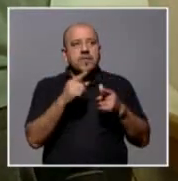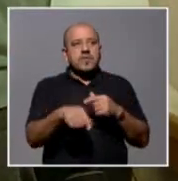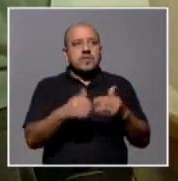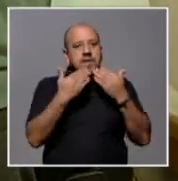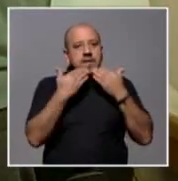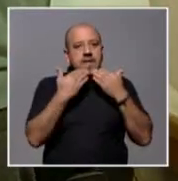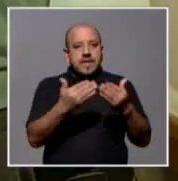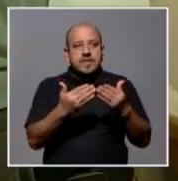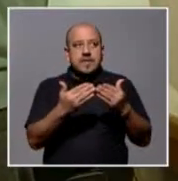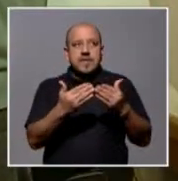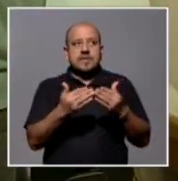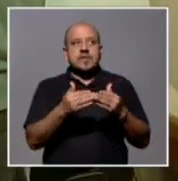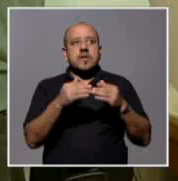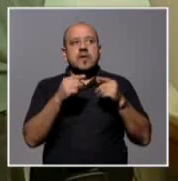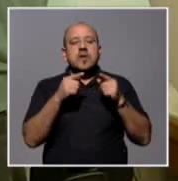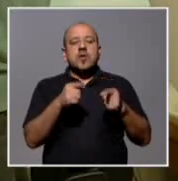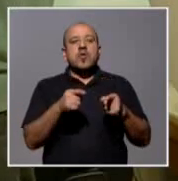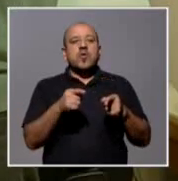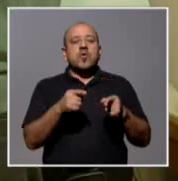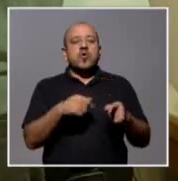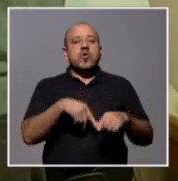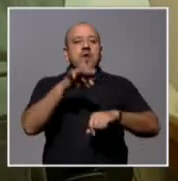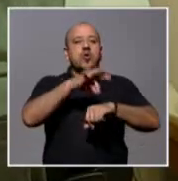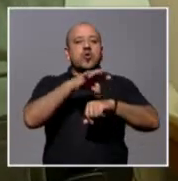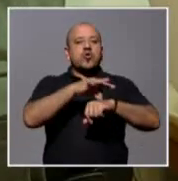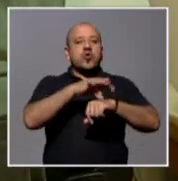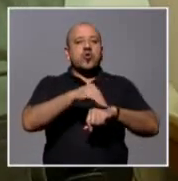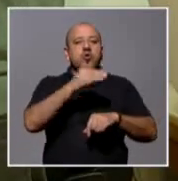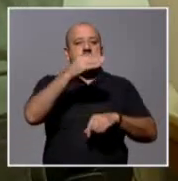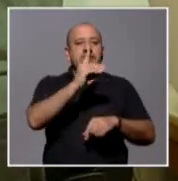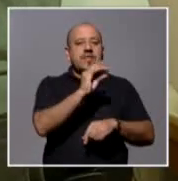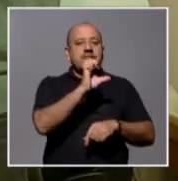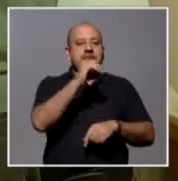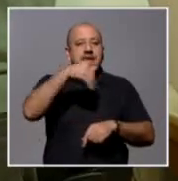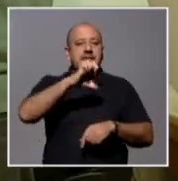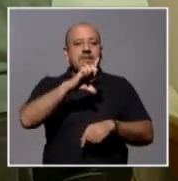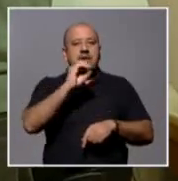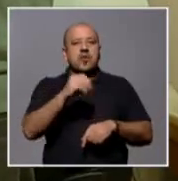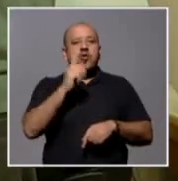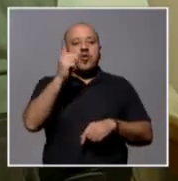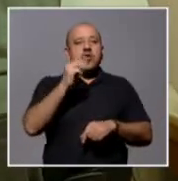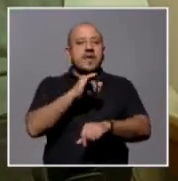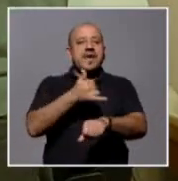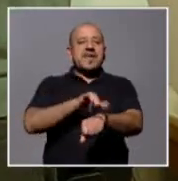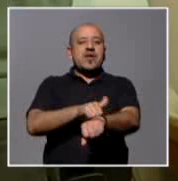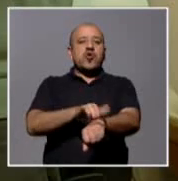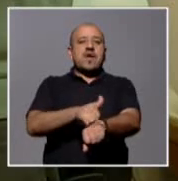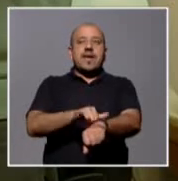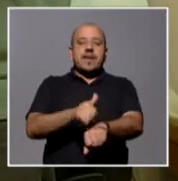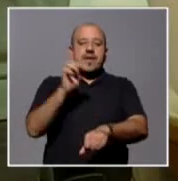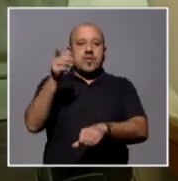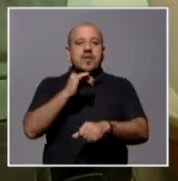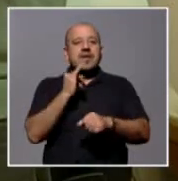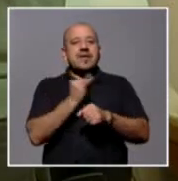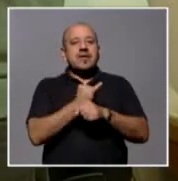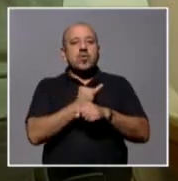agradeciendo porque nos reciban, con el doctor Eduardo de Melo, que es brasileño de Río de Janeiro, del